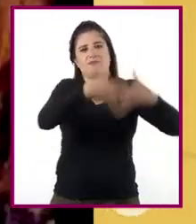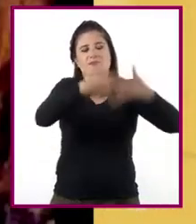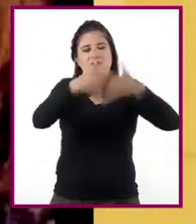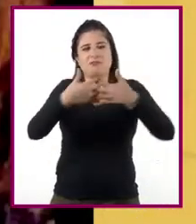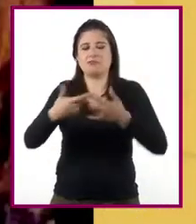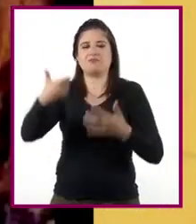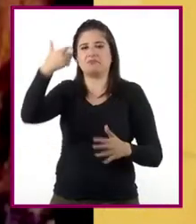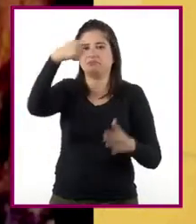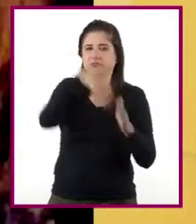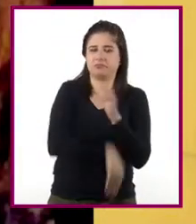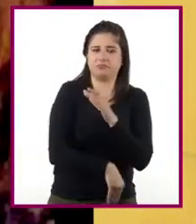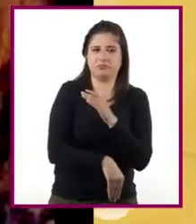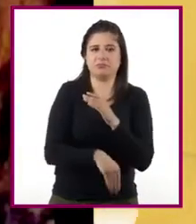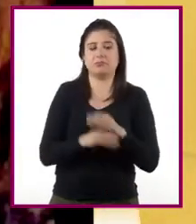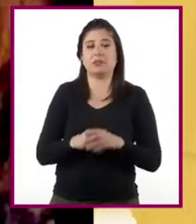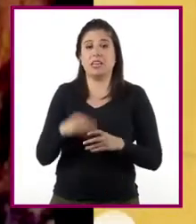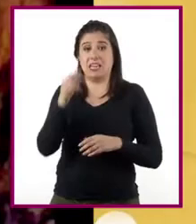otros.